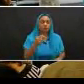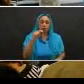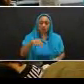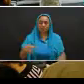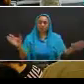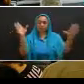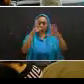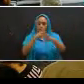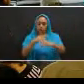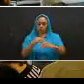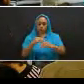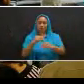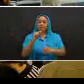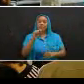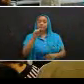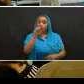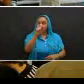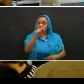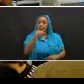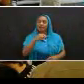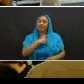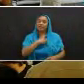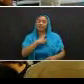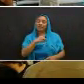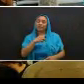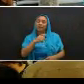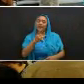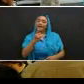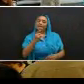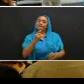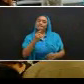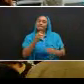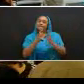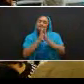Si esta noche usted quiere reconciliarse con el Señor,